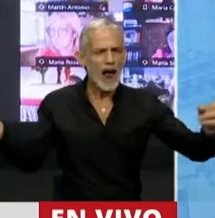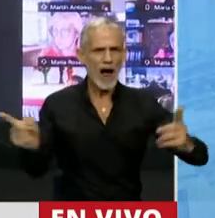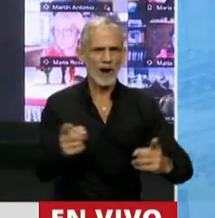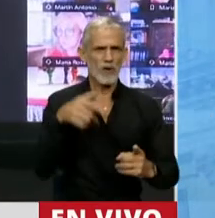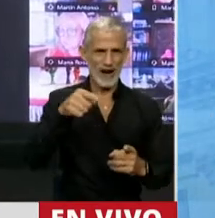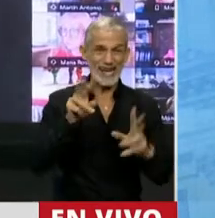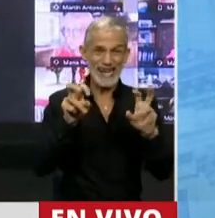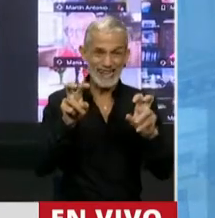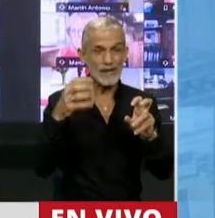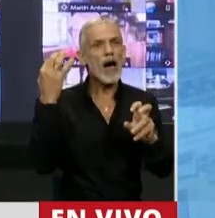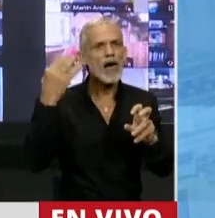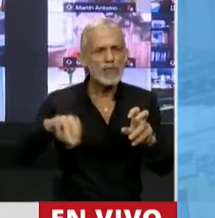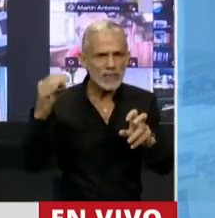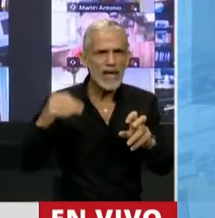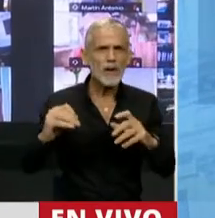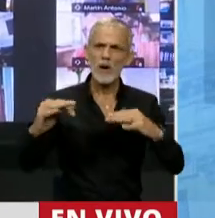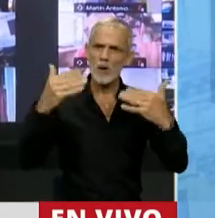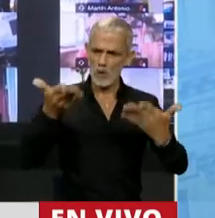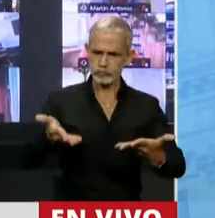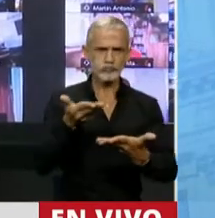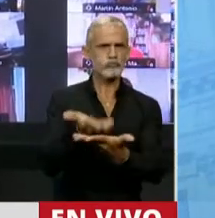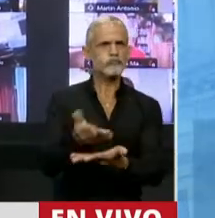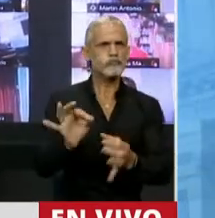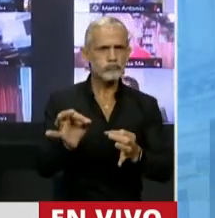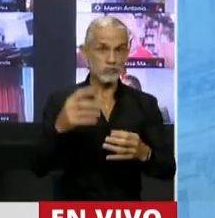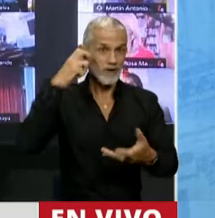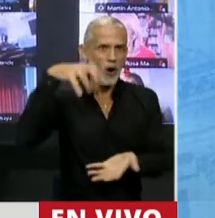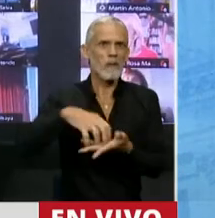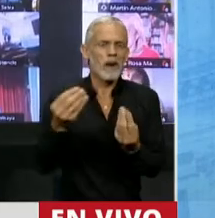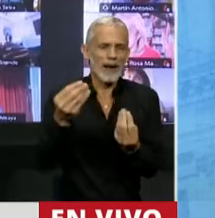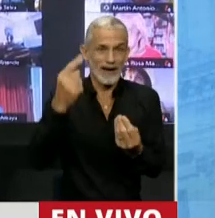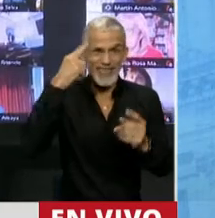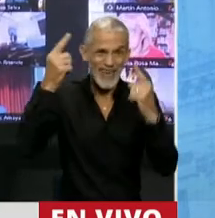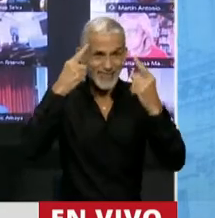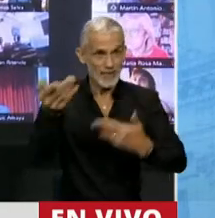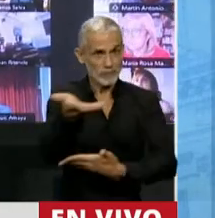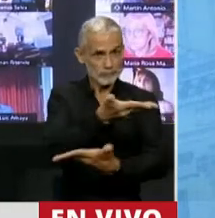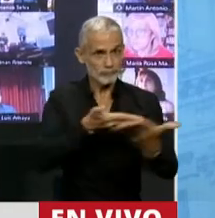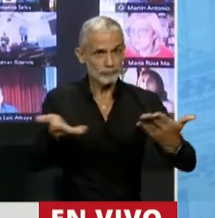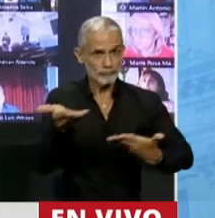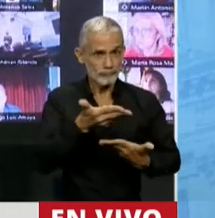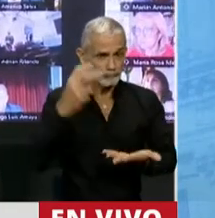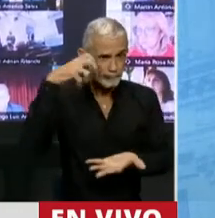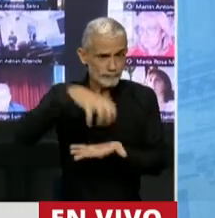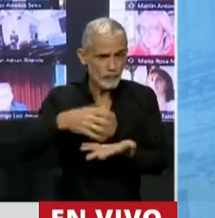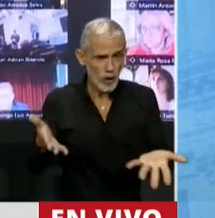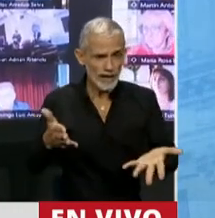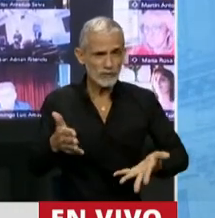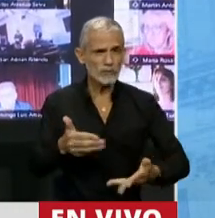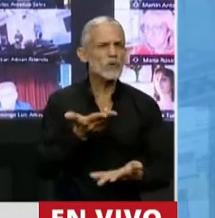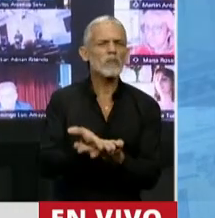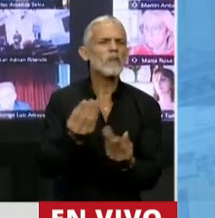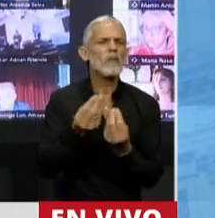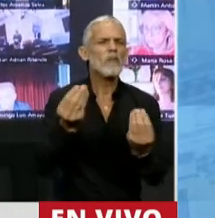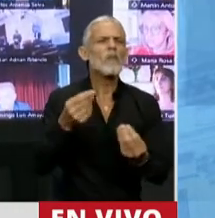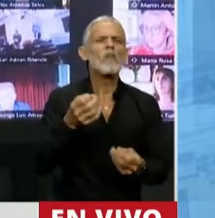tabú no se tienen que tratar, porque para eso es el Congreso, para debatir, para intercambiar ideas. Lo que estoy planteando es